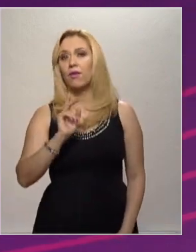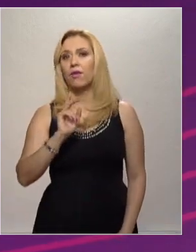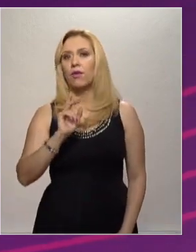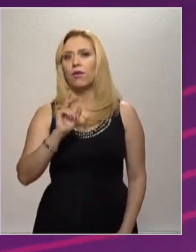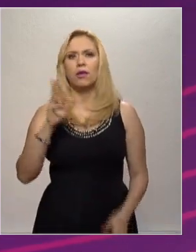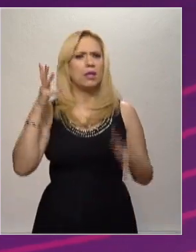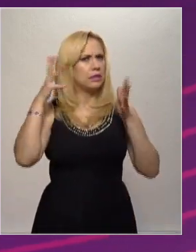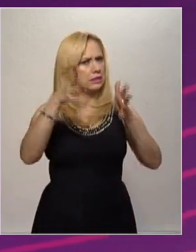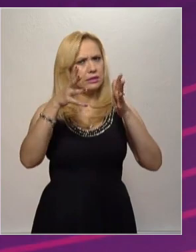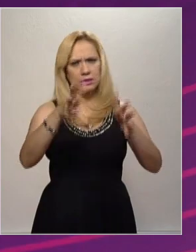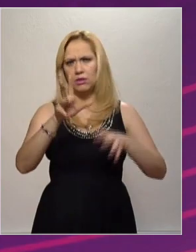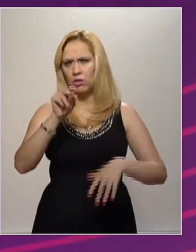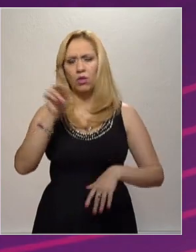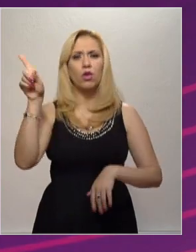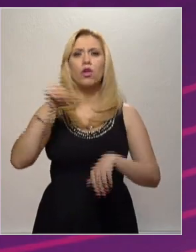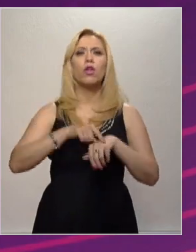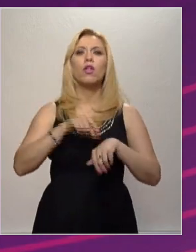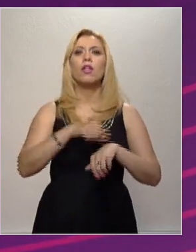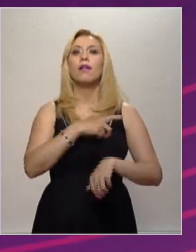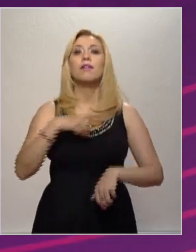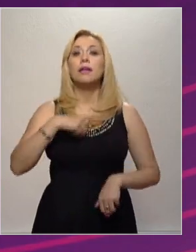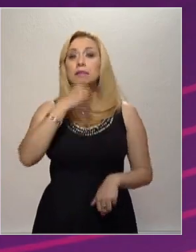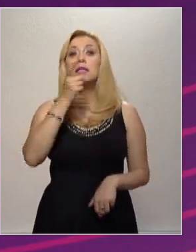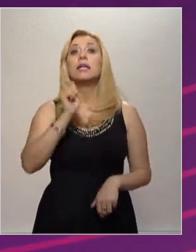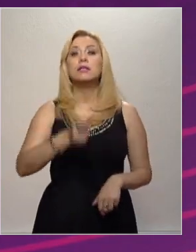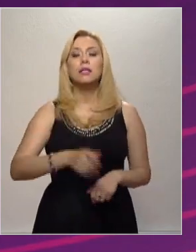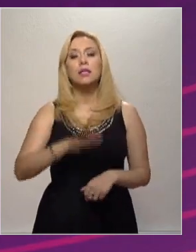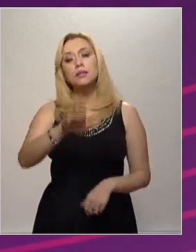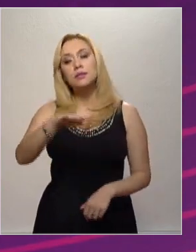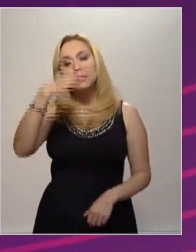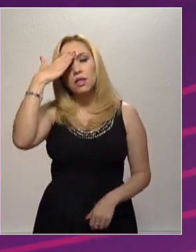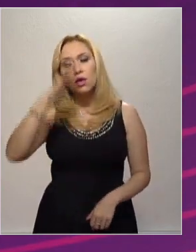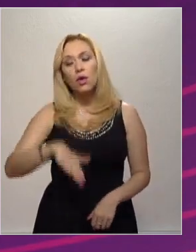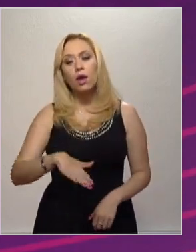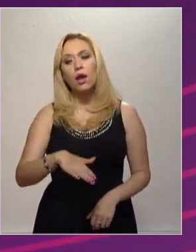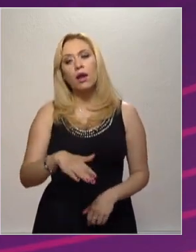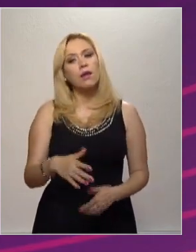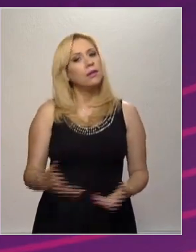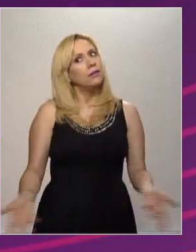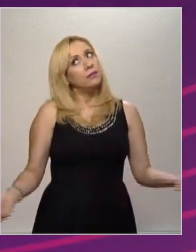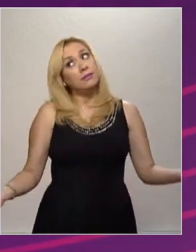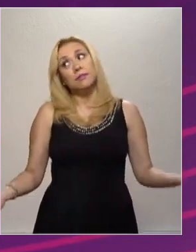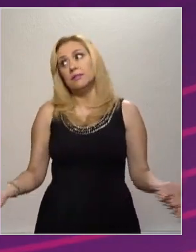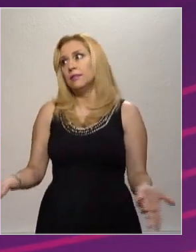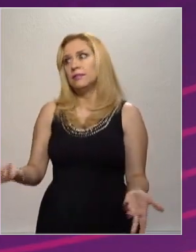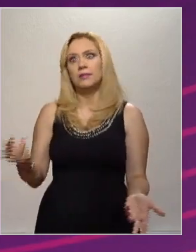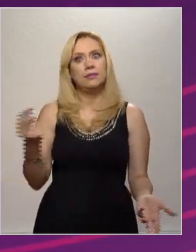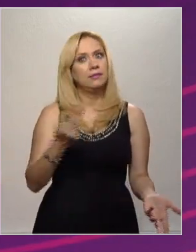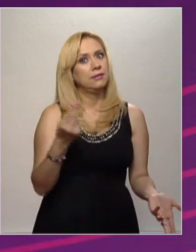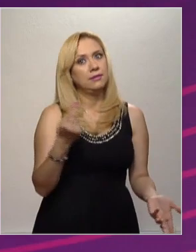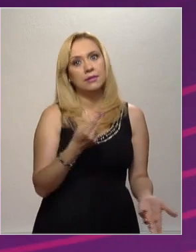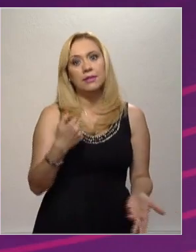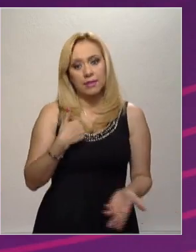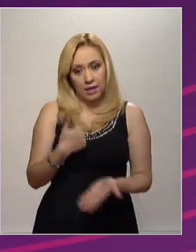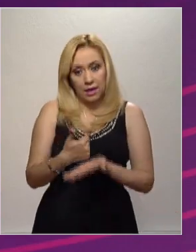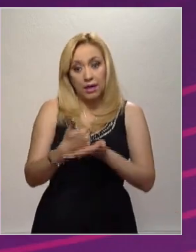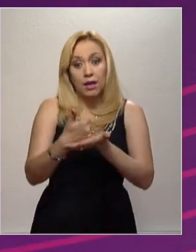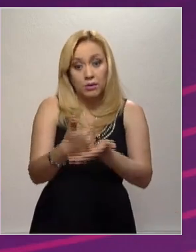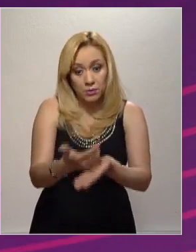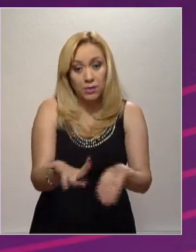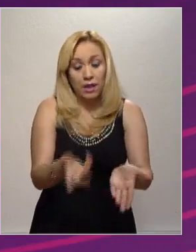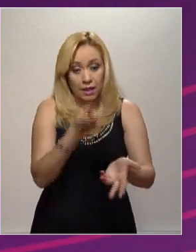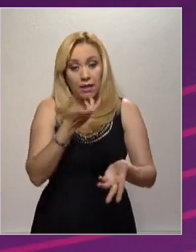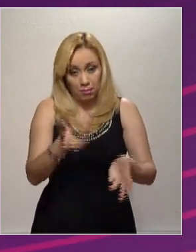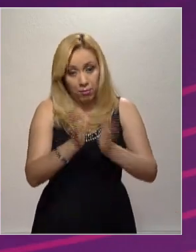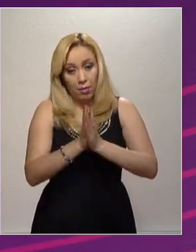tono de regaño ni nada, lo que los médicos tendrían que estar diciendo es, señora, tenemos que ver cómo le podemos hacer para seguir cooperando con usted. En todo